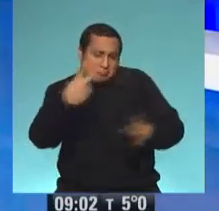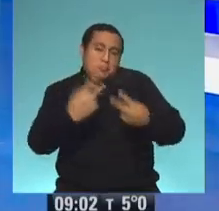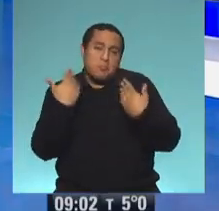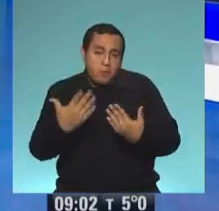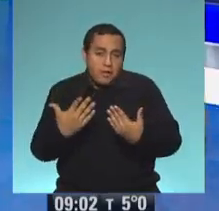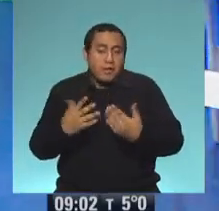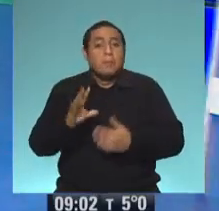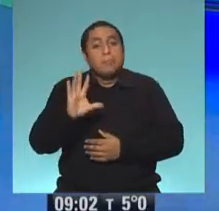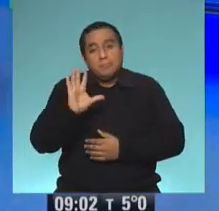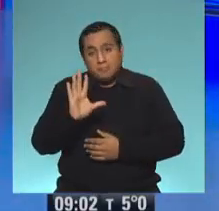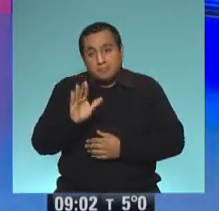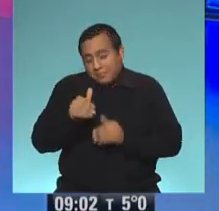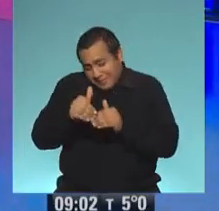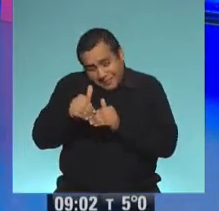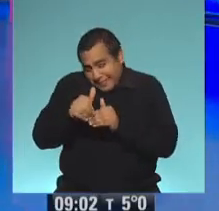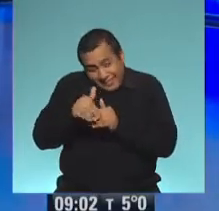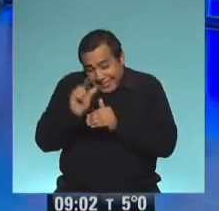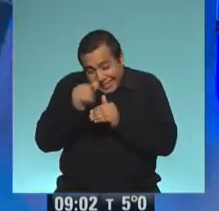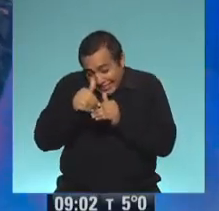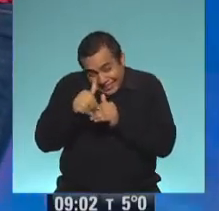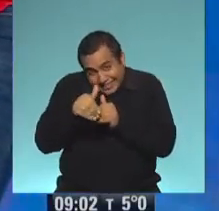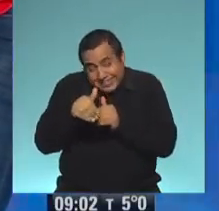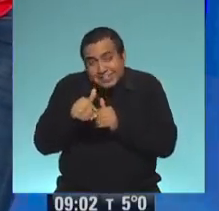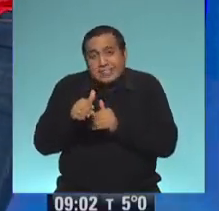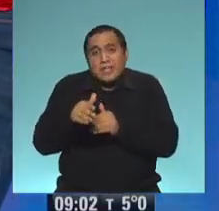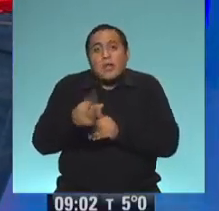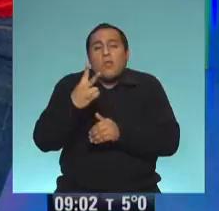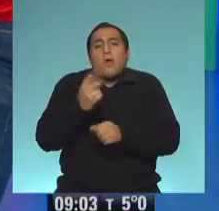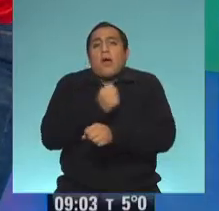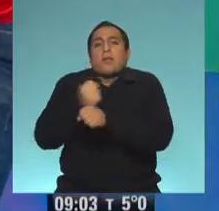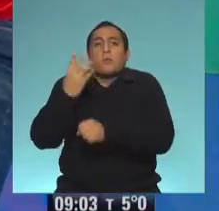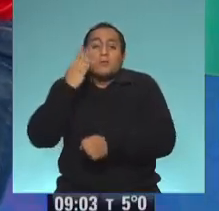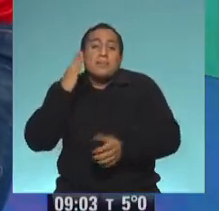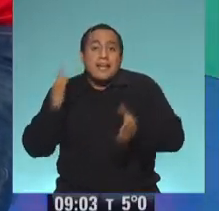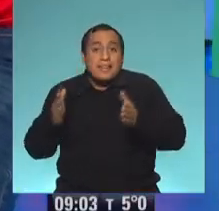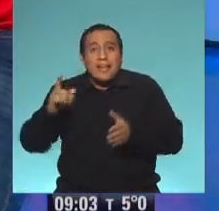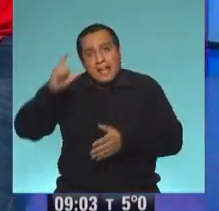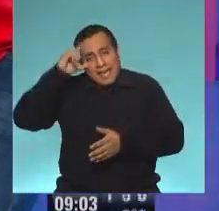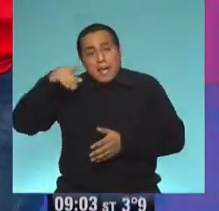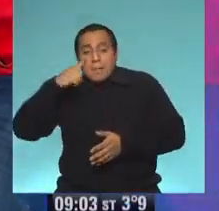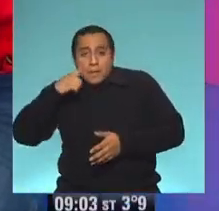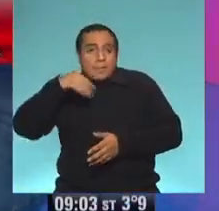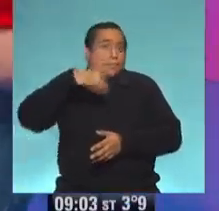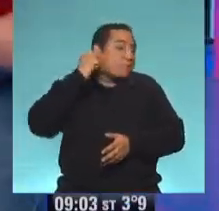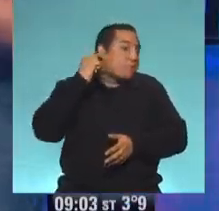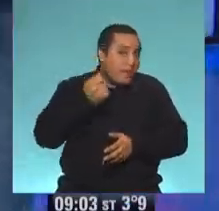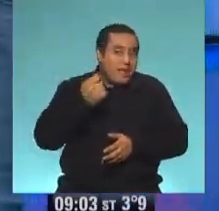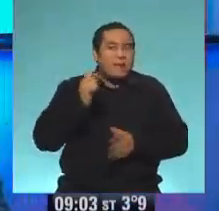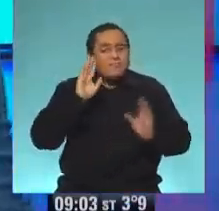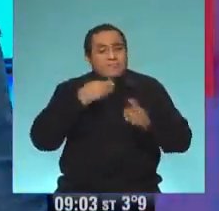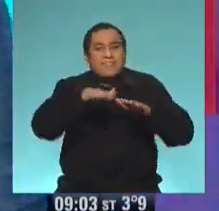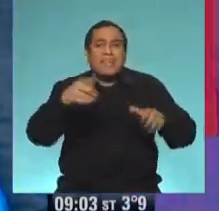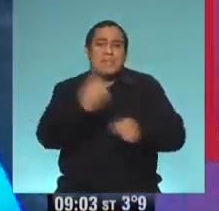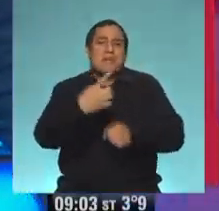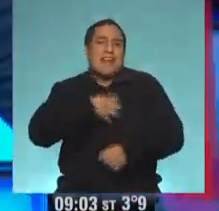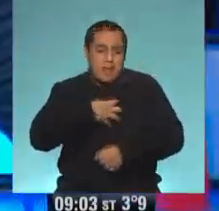Y ahora, en un ratito de 2, de 14 a 16, va a estar Emiliano y Magalí para los chicos de primero. Sí, con la señora